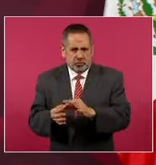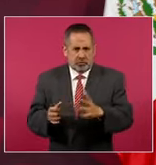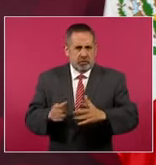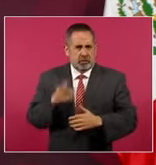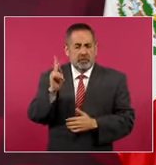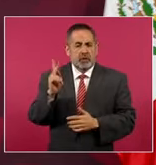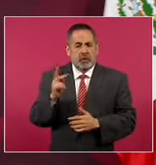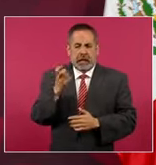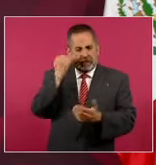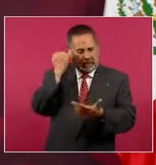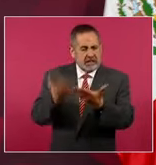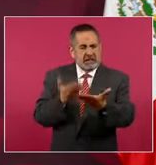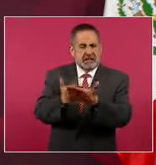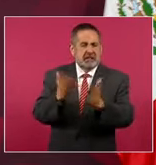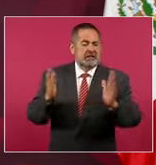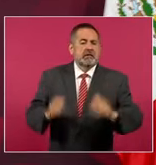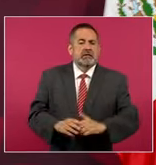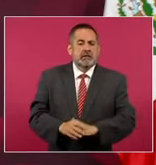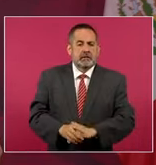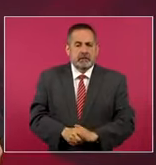Eso es lo que estamos planteando.